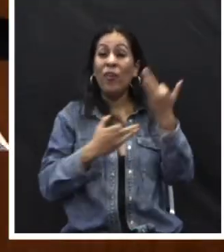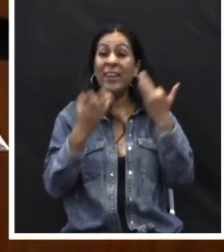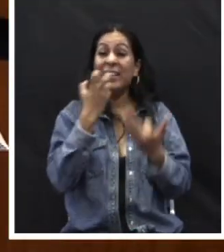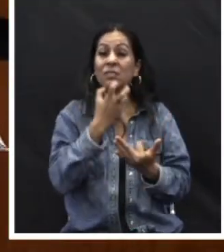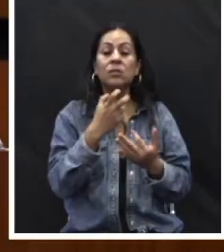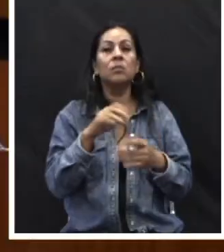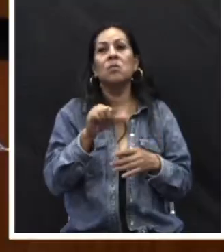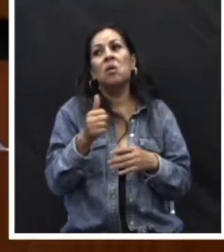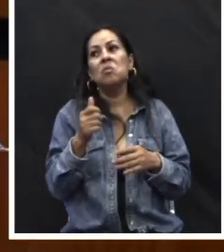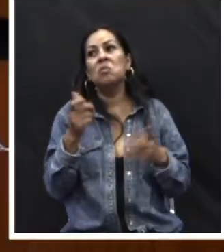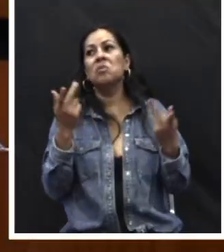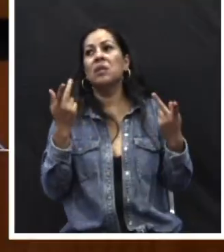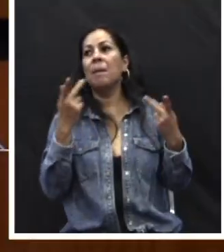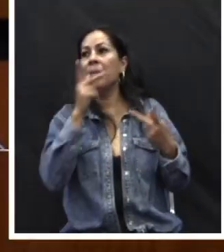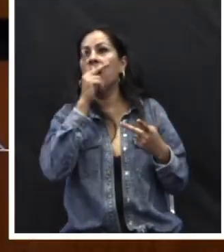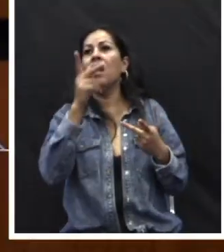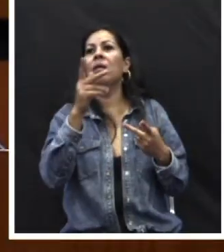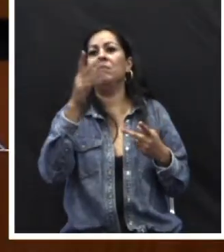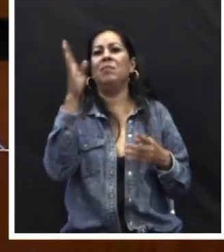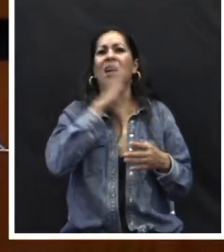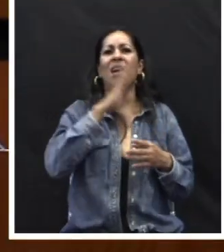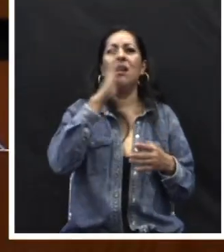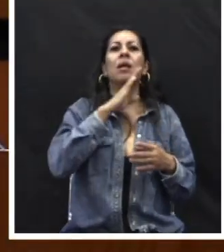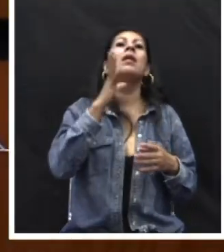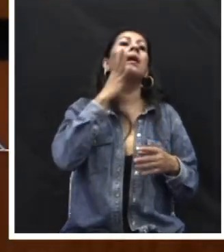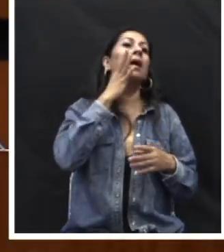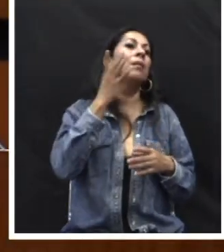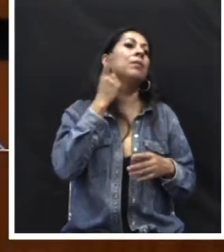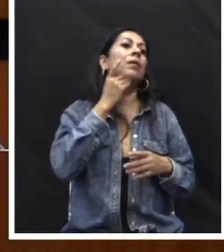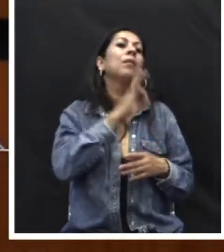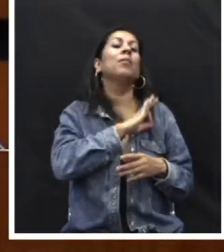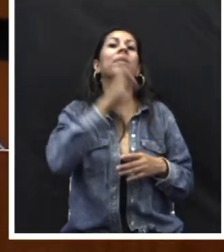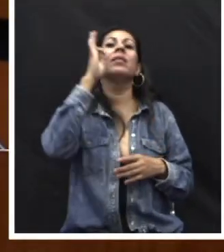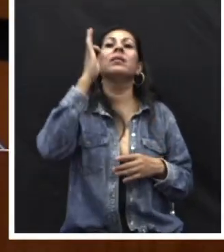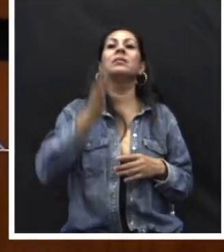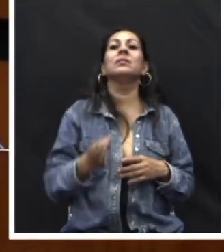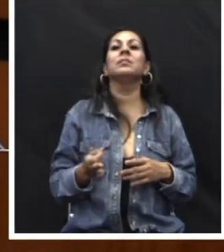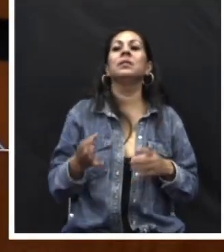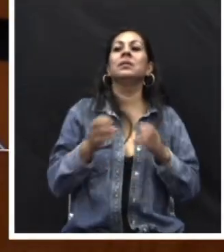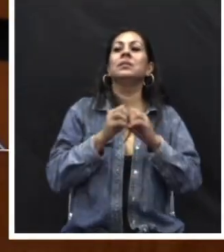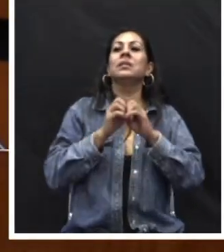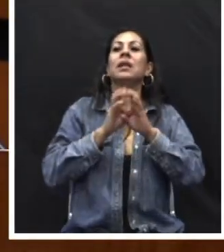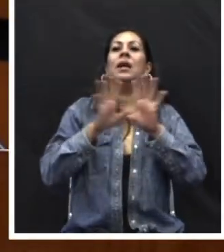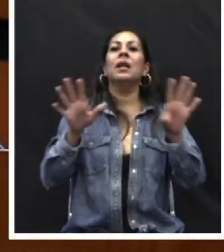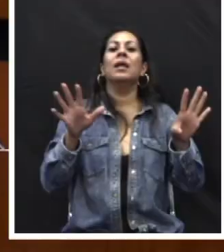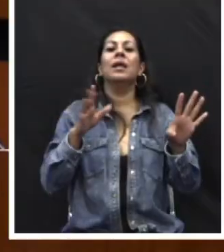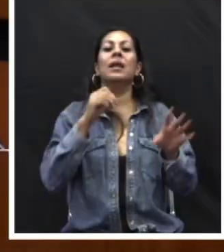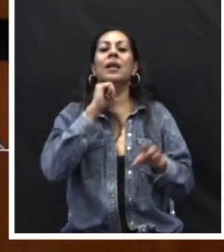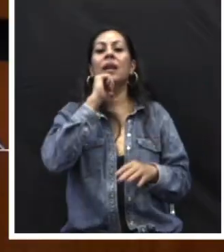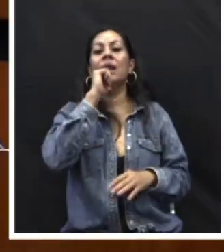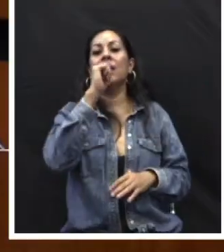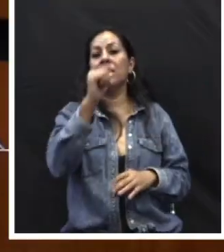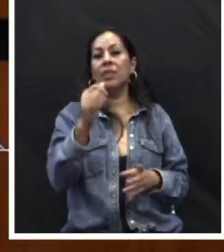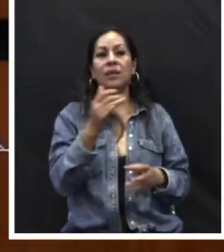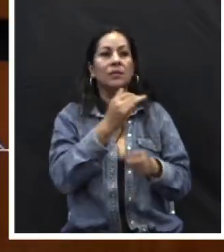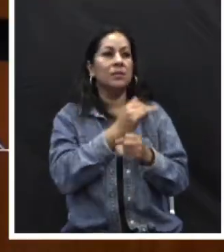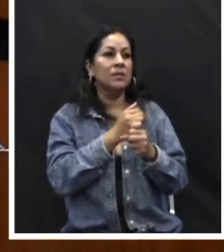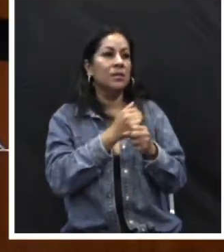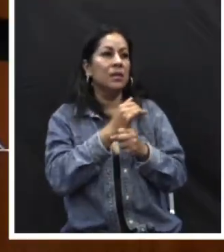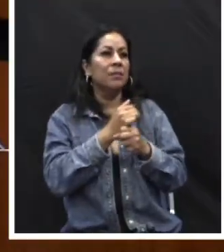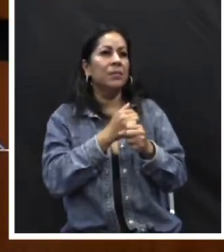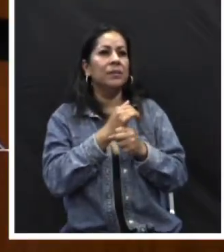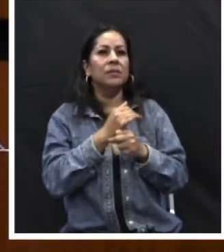porque no hay otra palabra, el Congreso podría aprobar la reforma sin aclarar los hechos, sin investigar